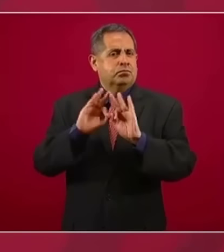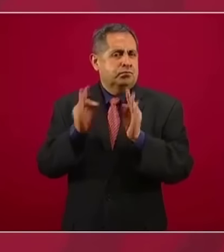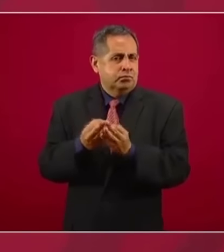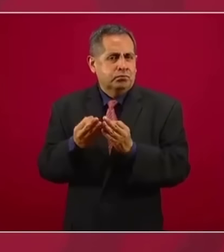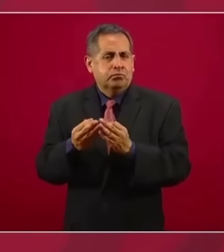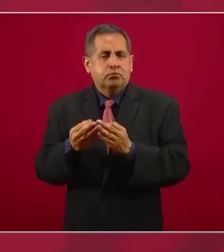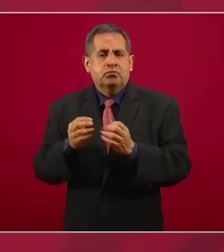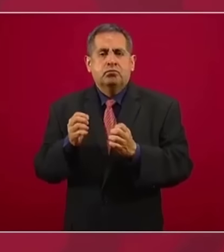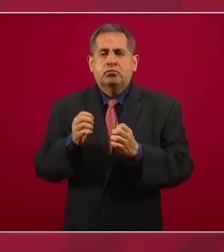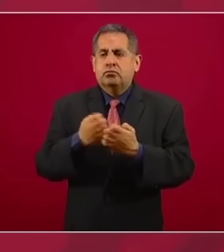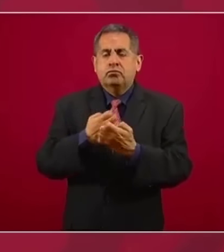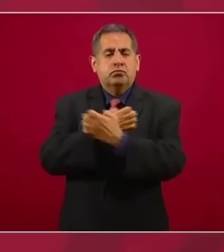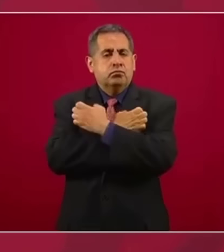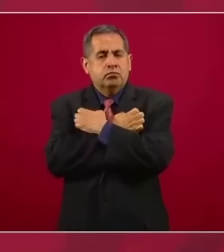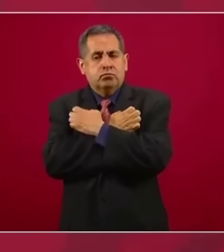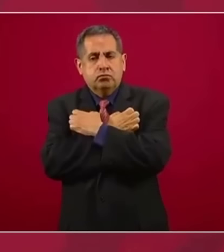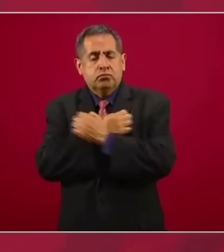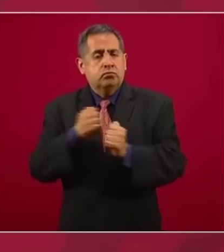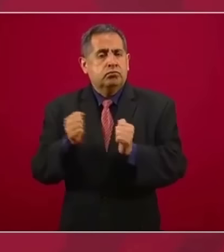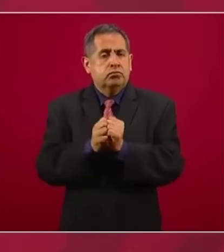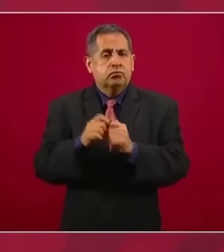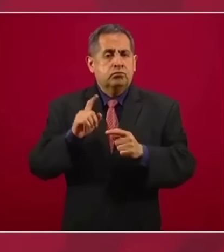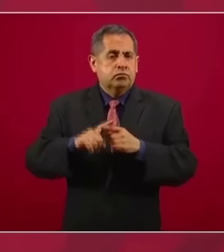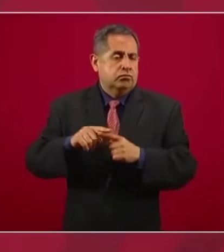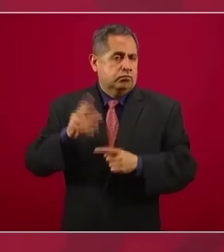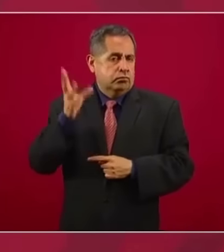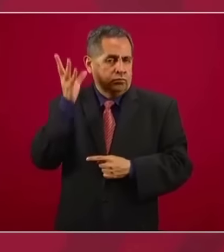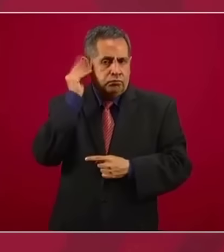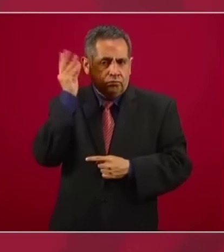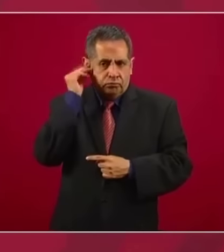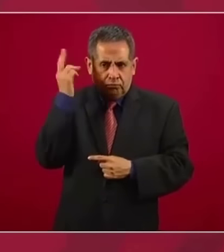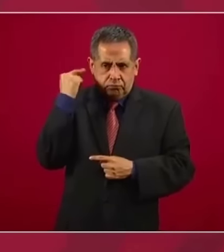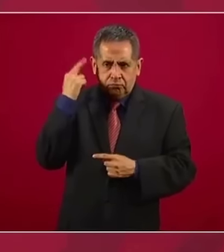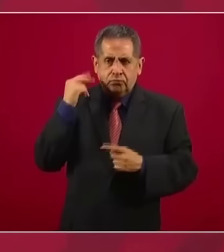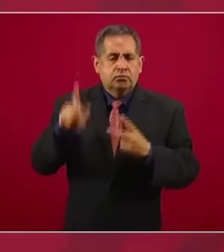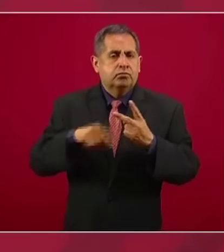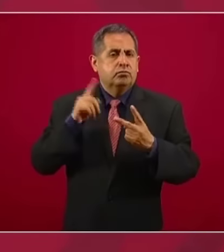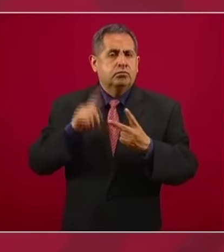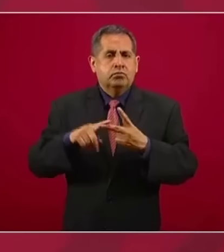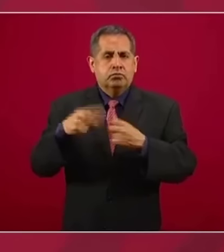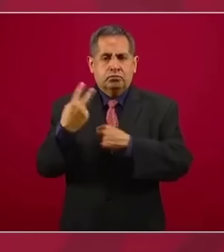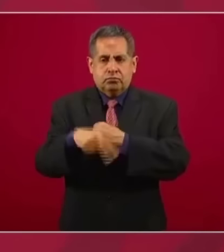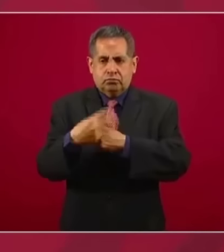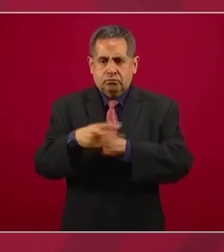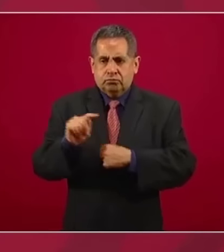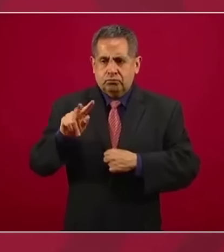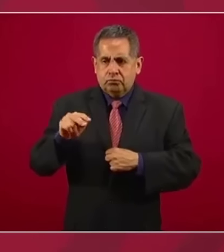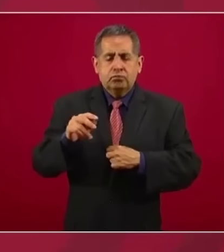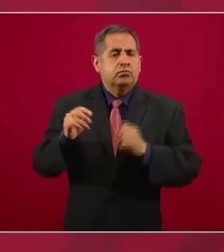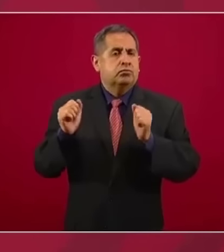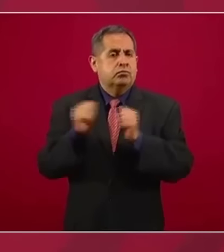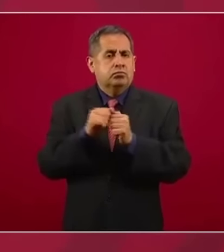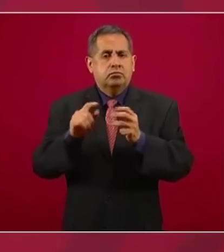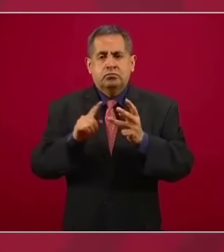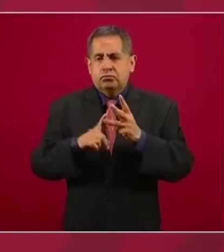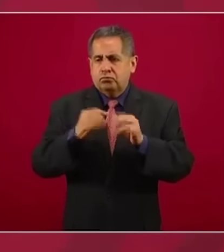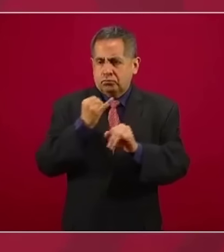a través de la radio y de la televisión, del internet,